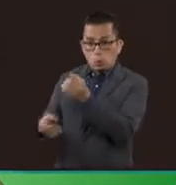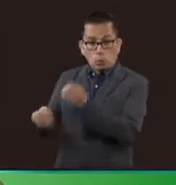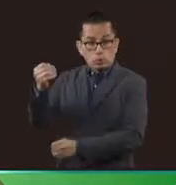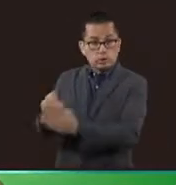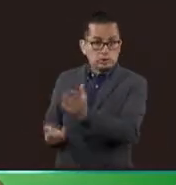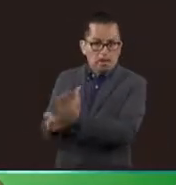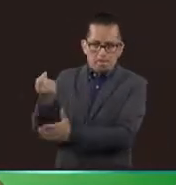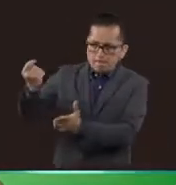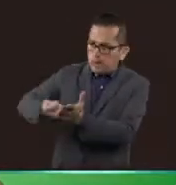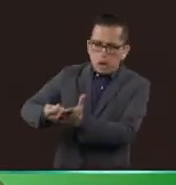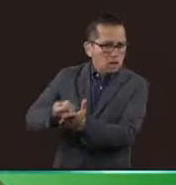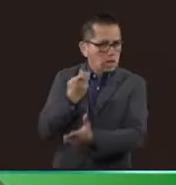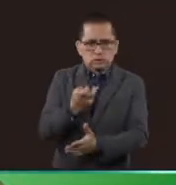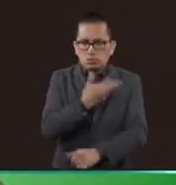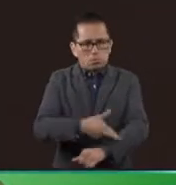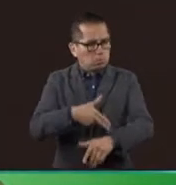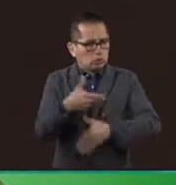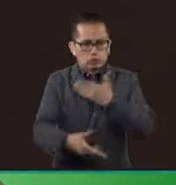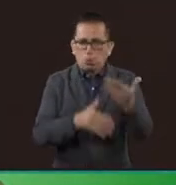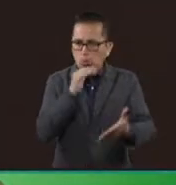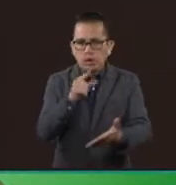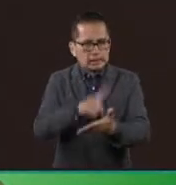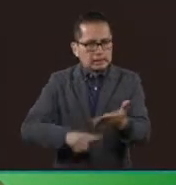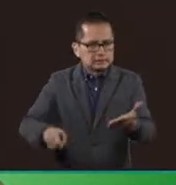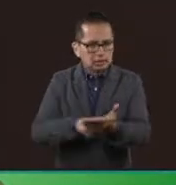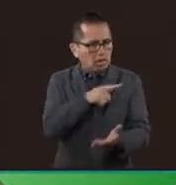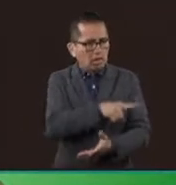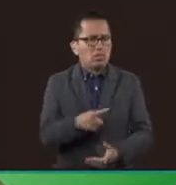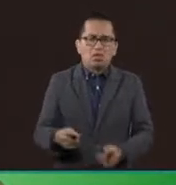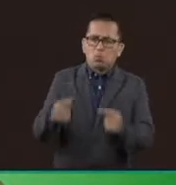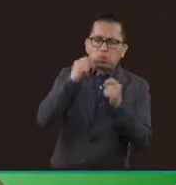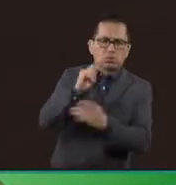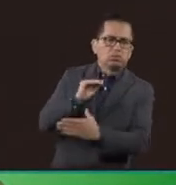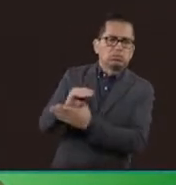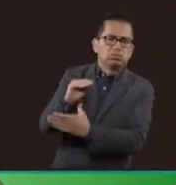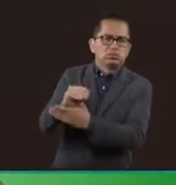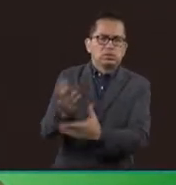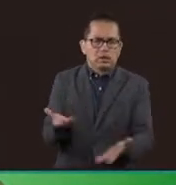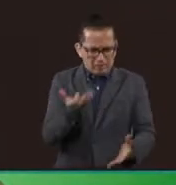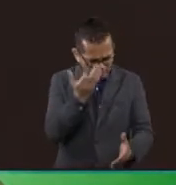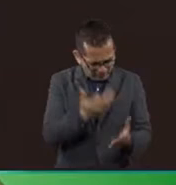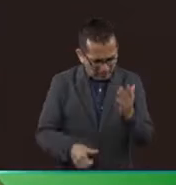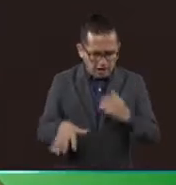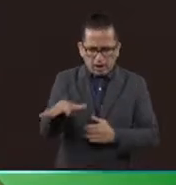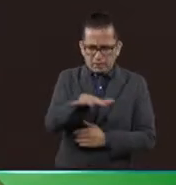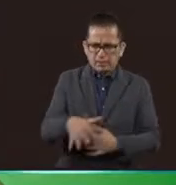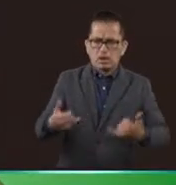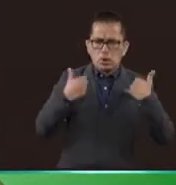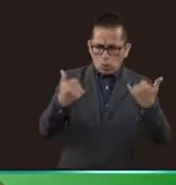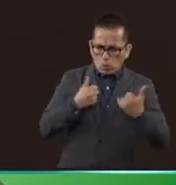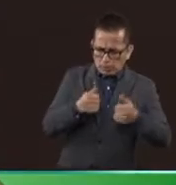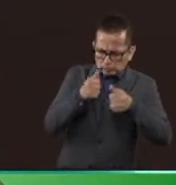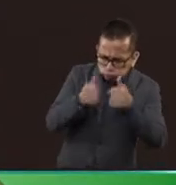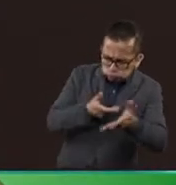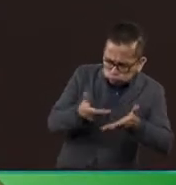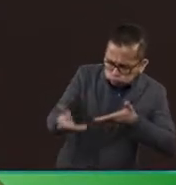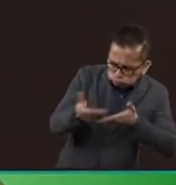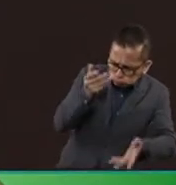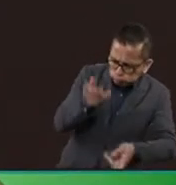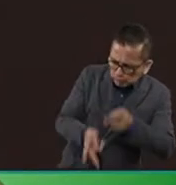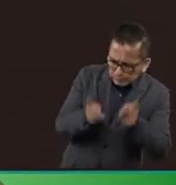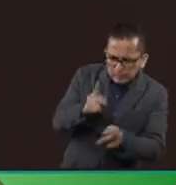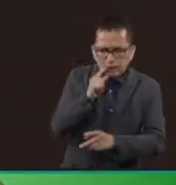los primeros en cerrar el diálogo con la sociedad civil los jóvenes y con los propios afectados como